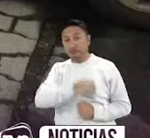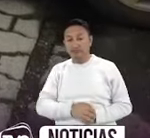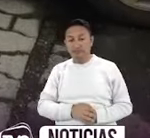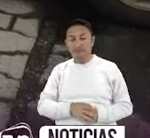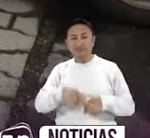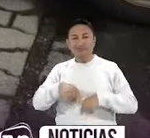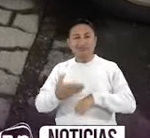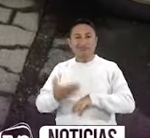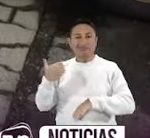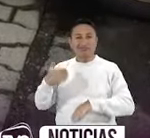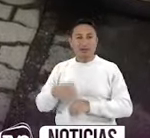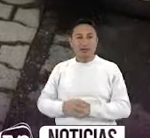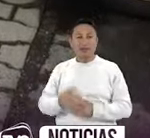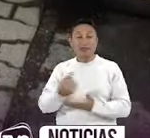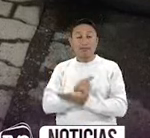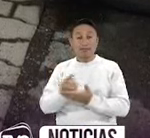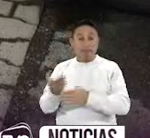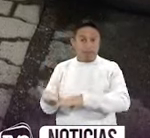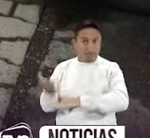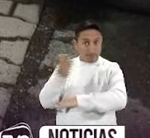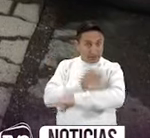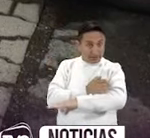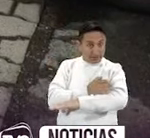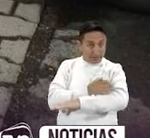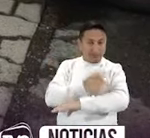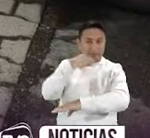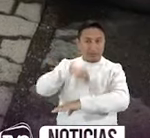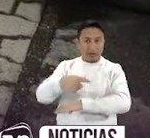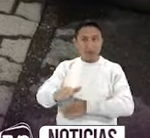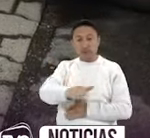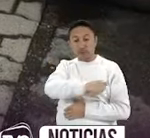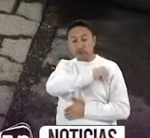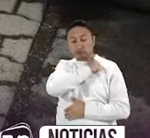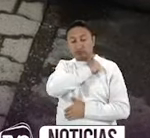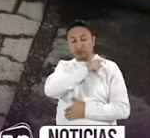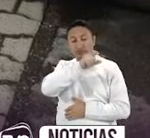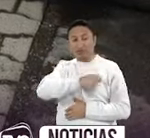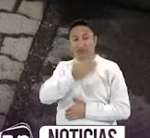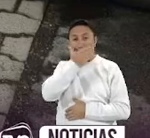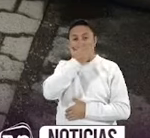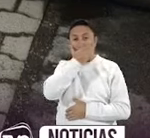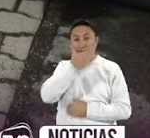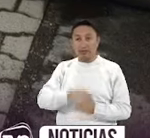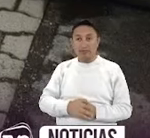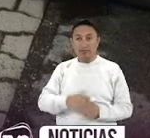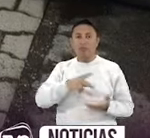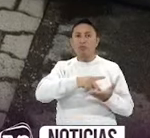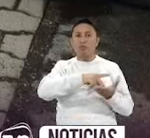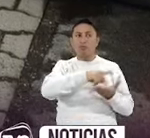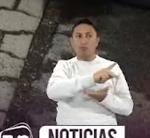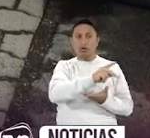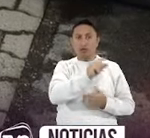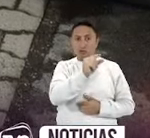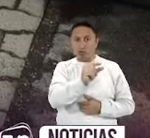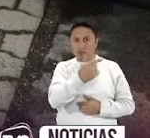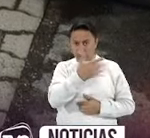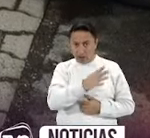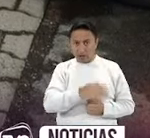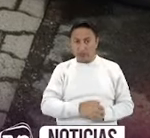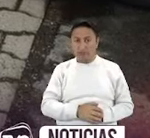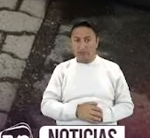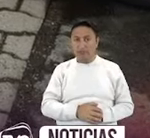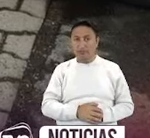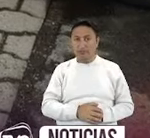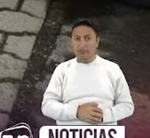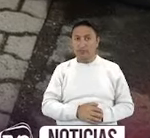semana pasada ya había sido secuestrado por parte de estas personas, ya habían pagado una cierta cantidad económica para